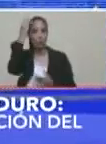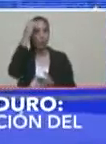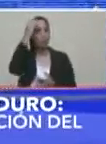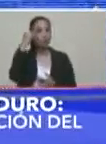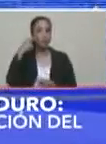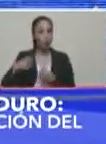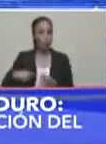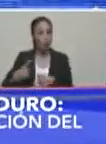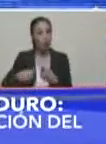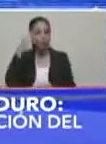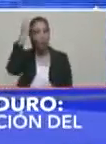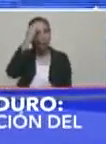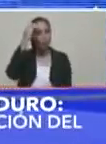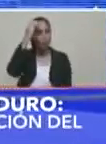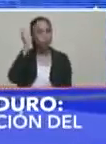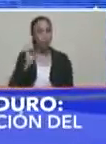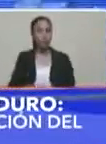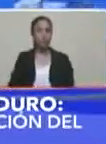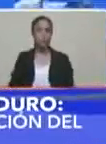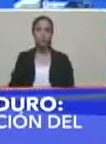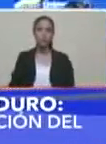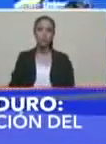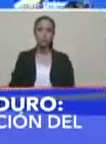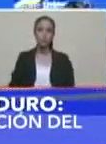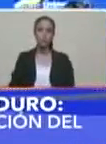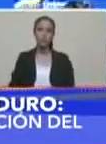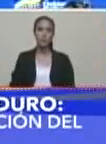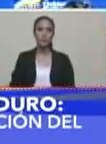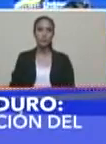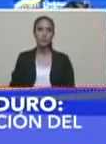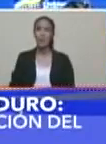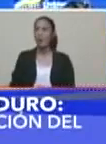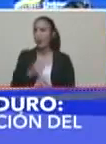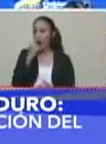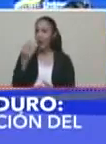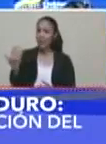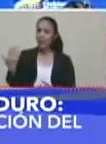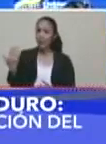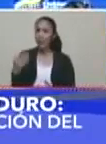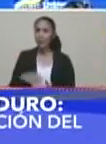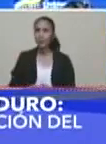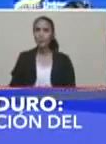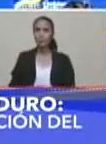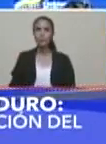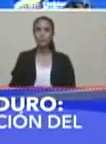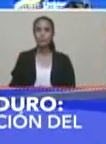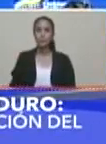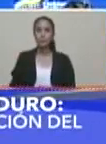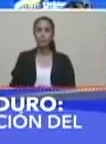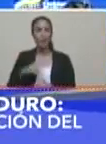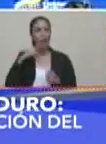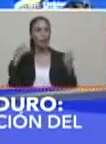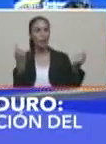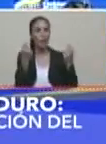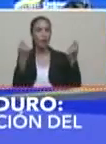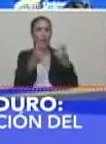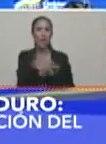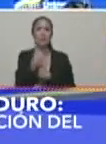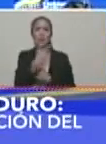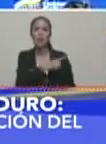días. Todos los días. Porque entonces había una campaña en esos días que Maduro es